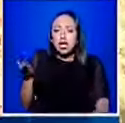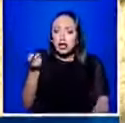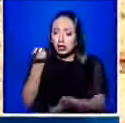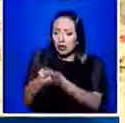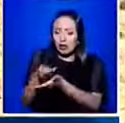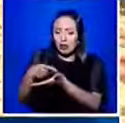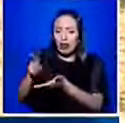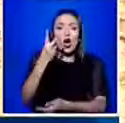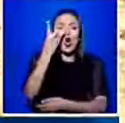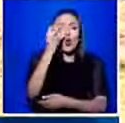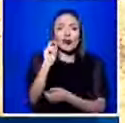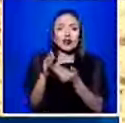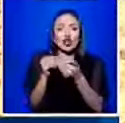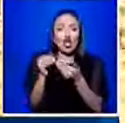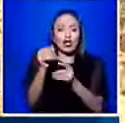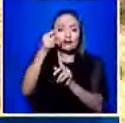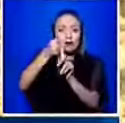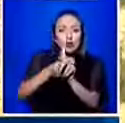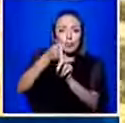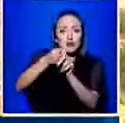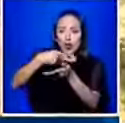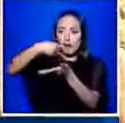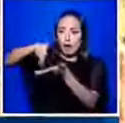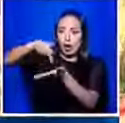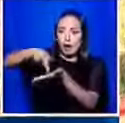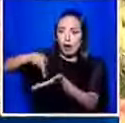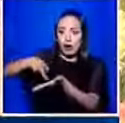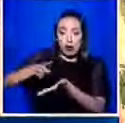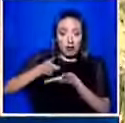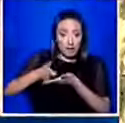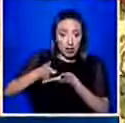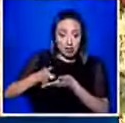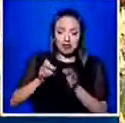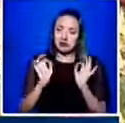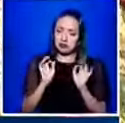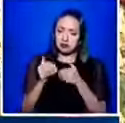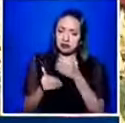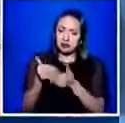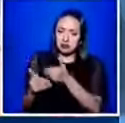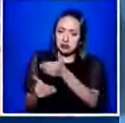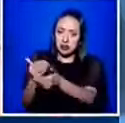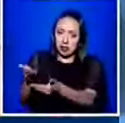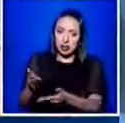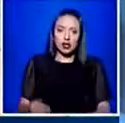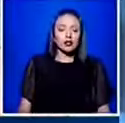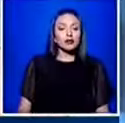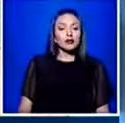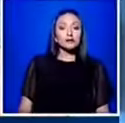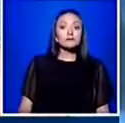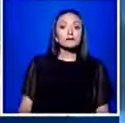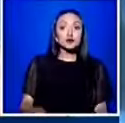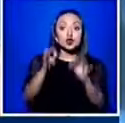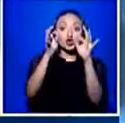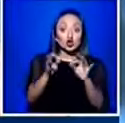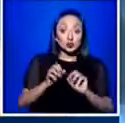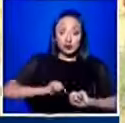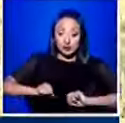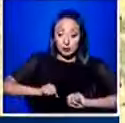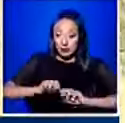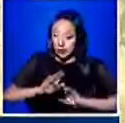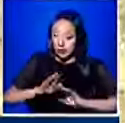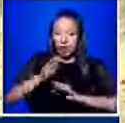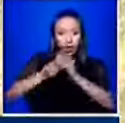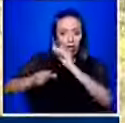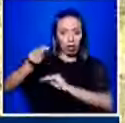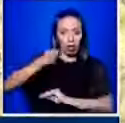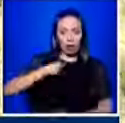paga $20 mensuales. Los beneficios han mejorado con el paso de los años. Tras cumplir con el trámite, le han devuelto